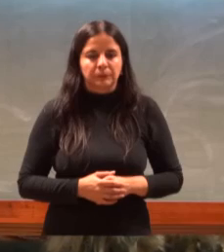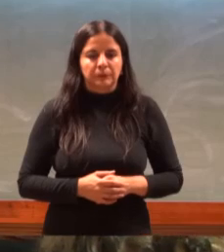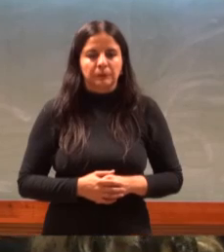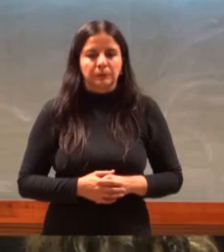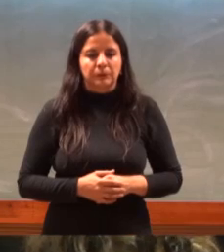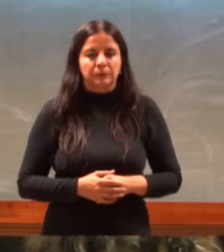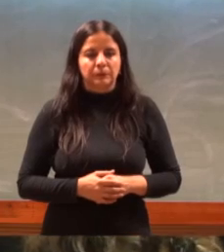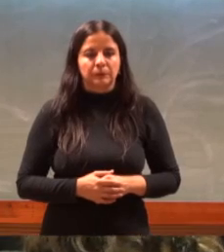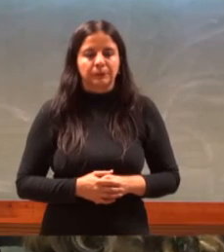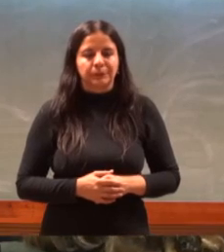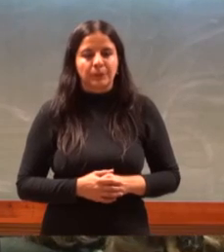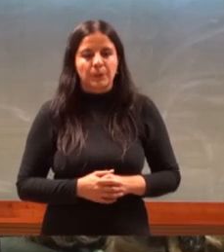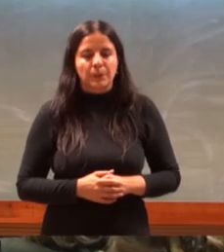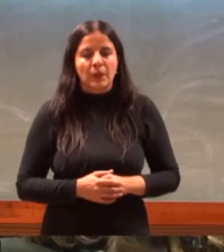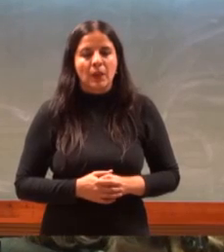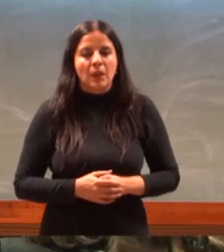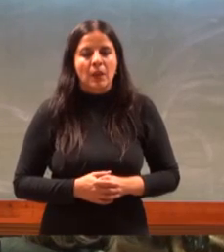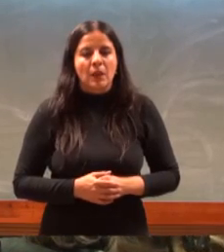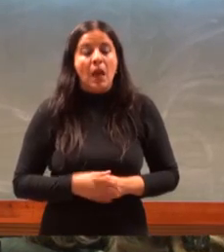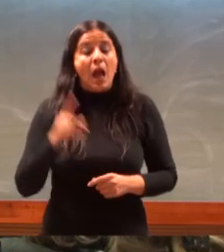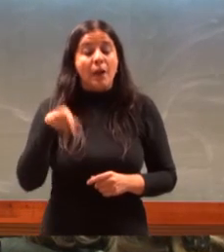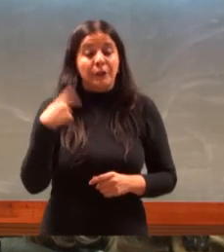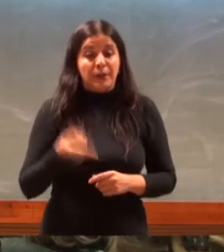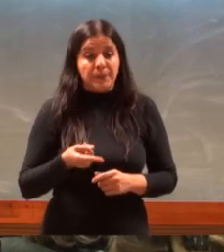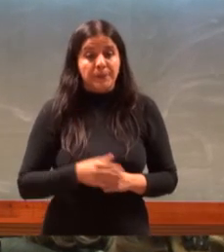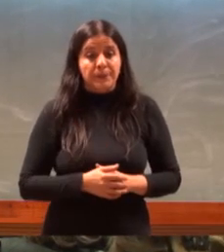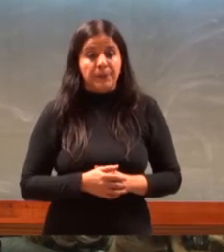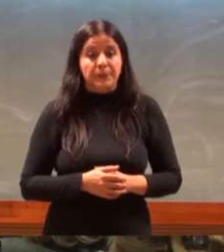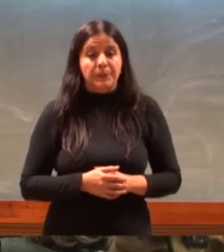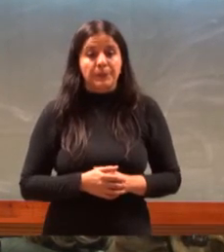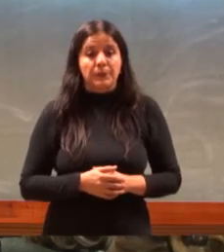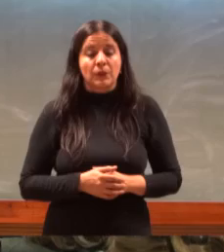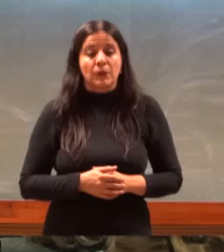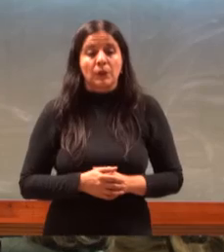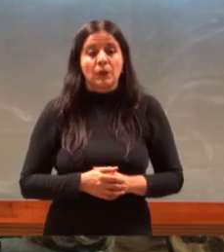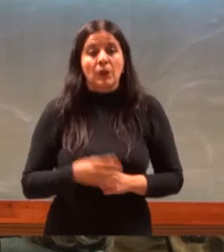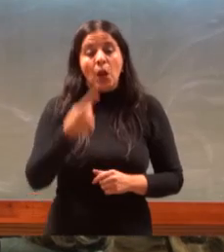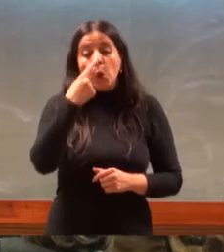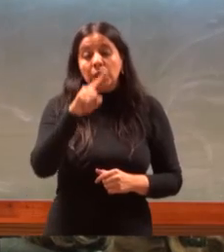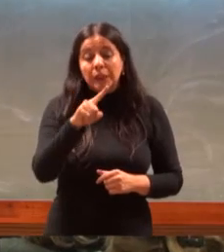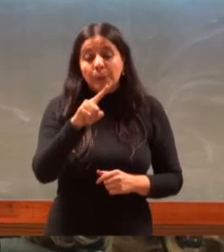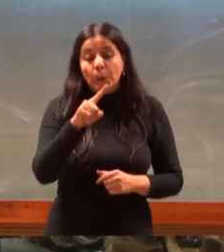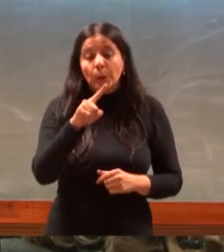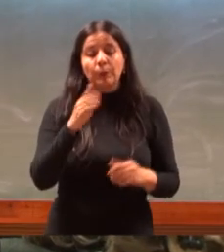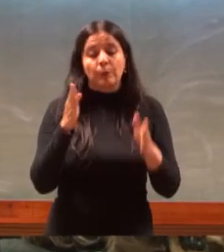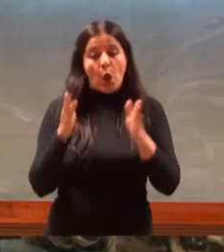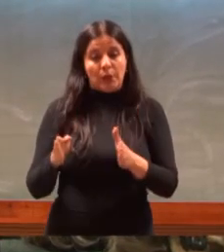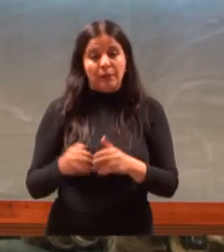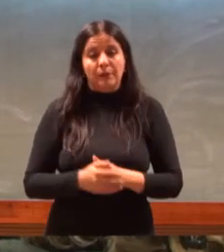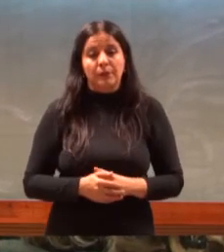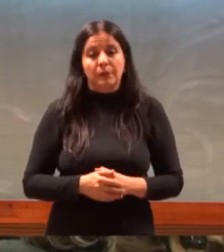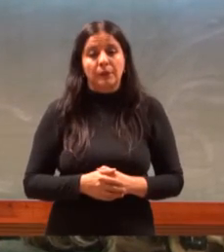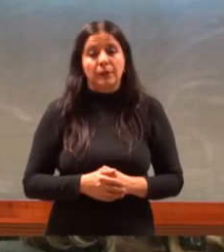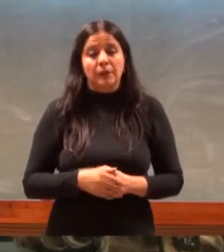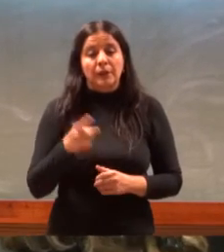Bueno vamos a entrar ahora en el último bloque de este debate público es el bloque